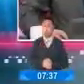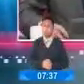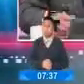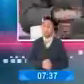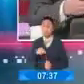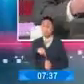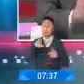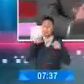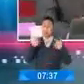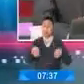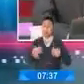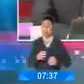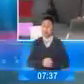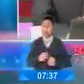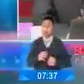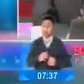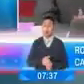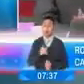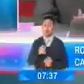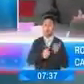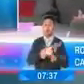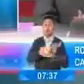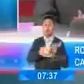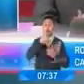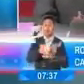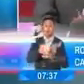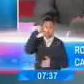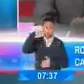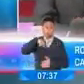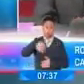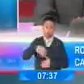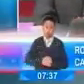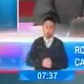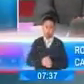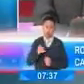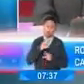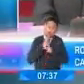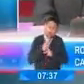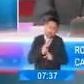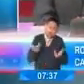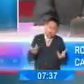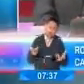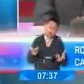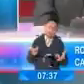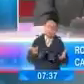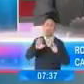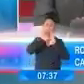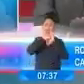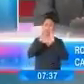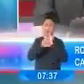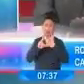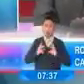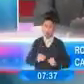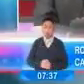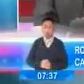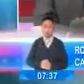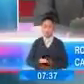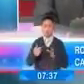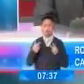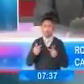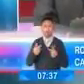son bastante álgidos, y claro, usted como ministra de Política y de Gobierno le toca contestar. El Código de la Salud también tiene,